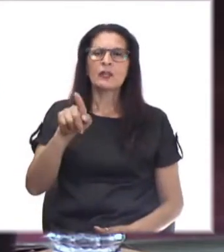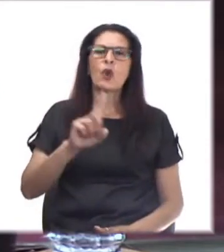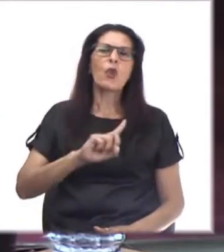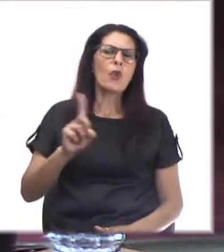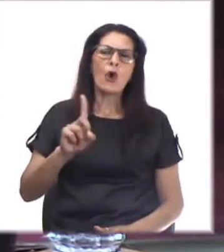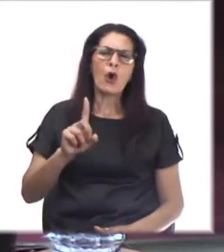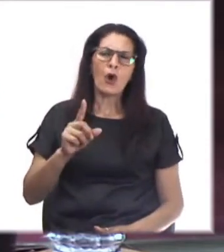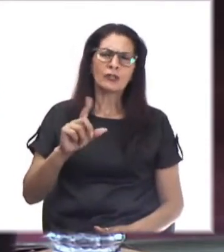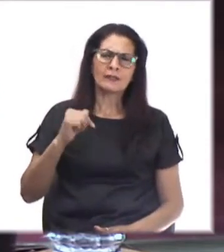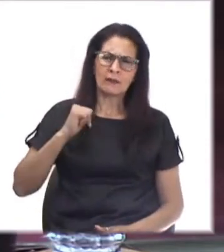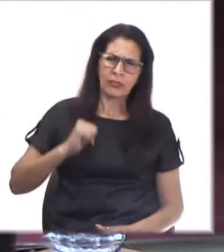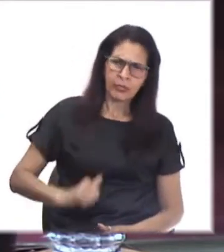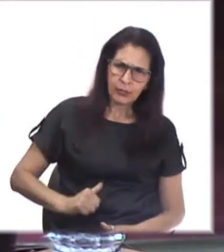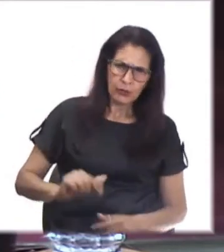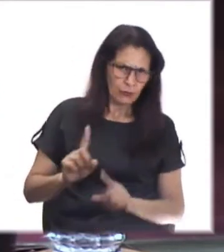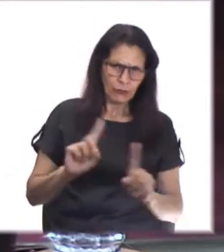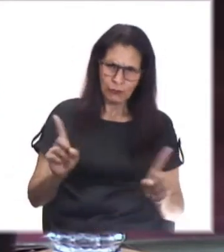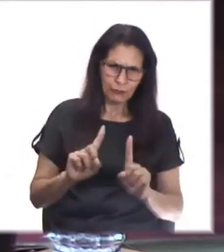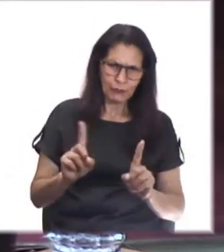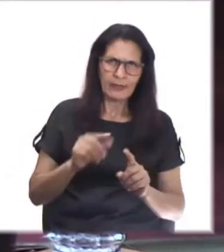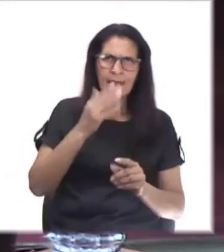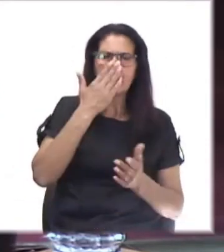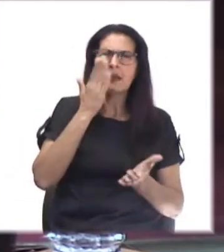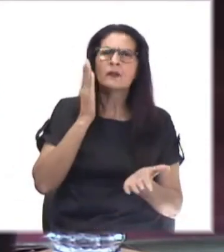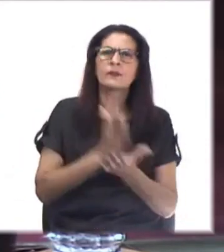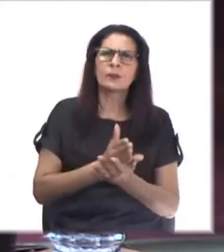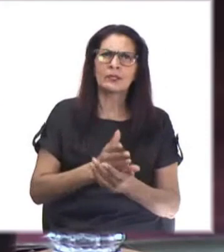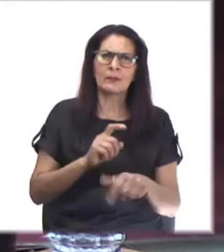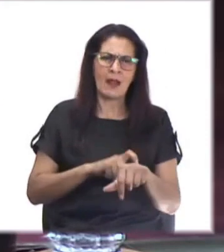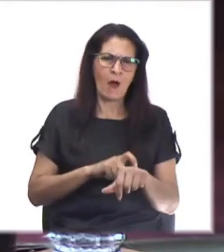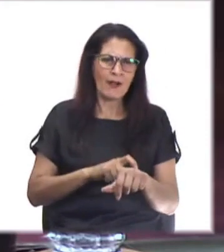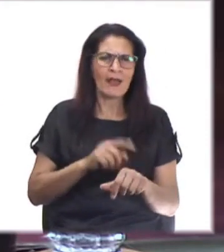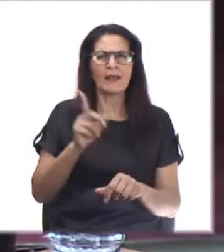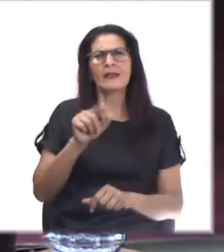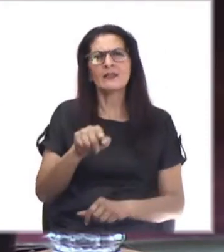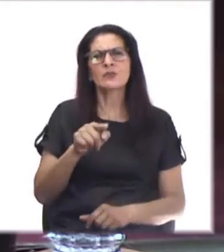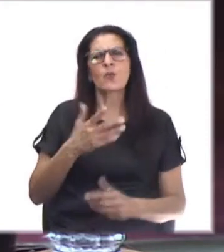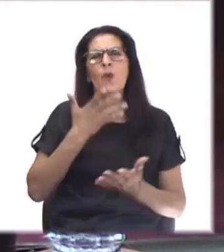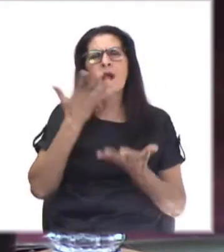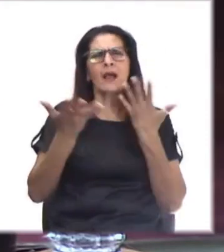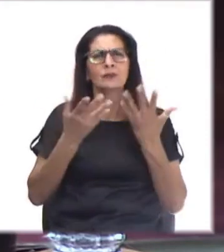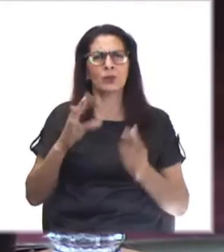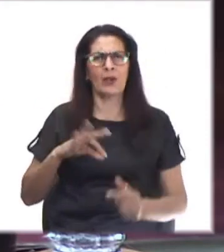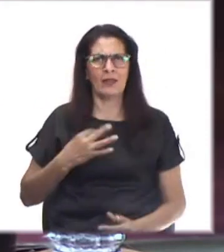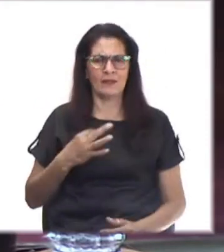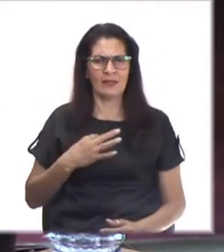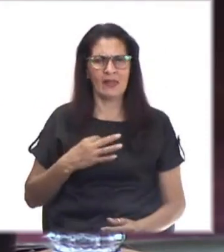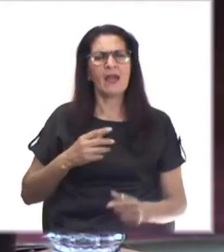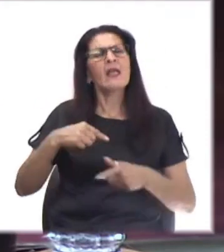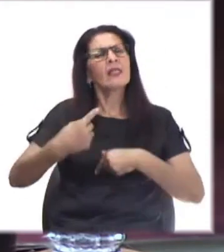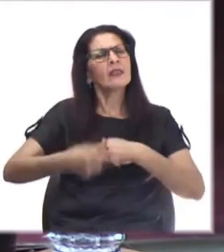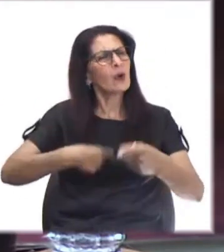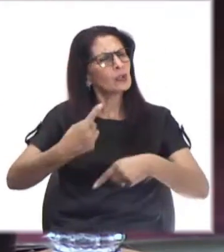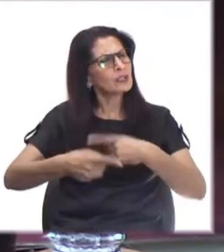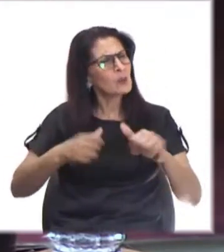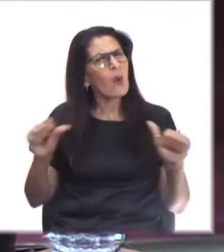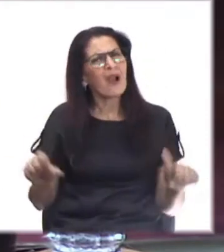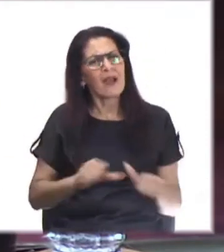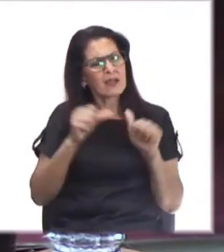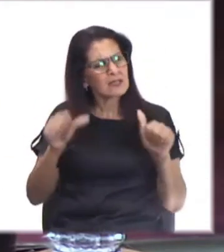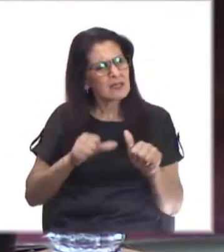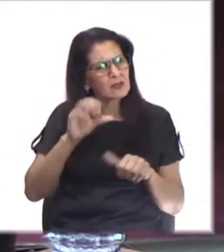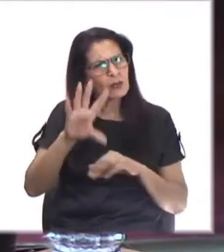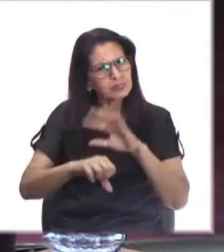legó en sus últimas horas, es un canto a la vida, una invocación a seguir construyendo en el rumbo de